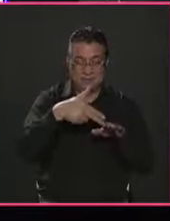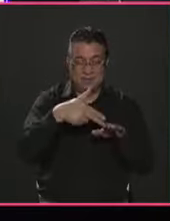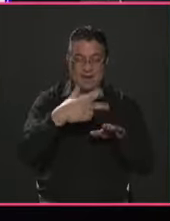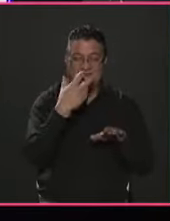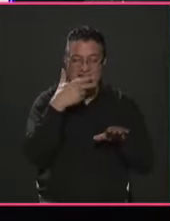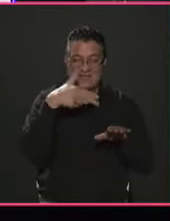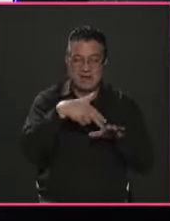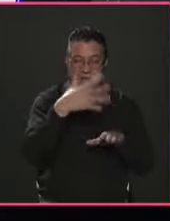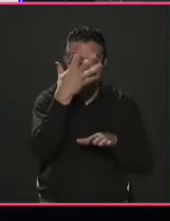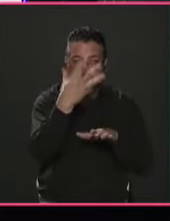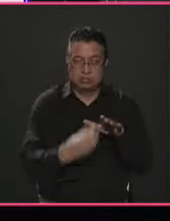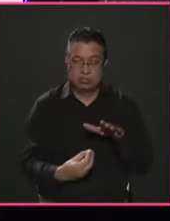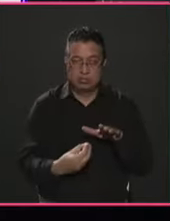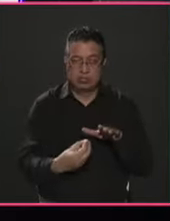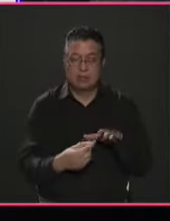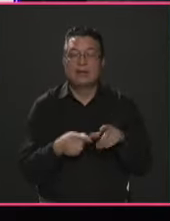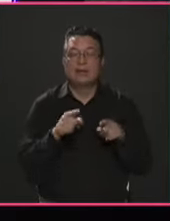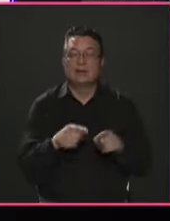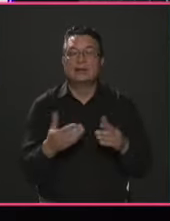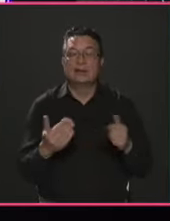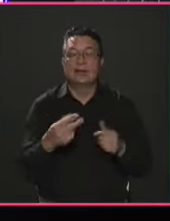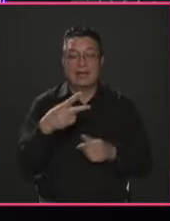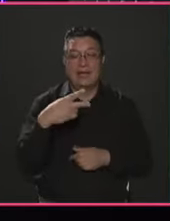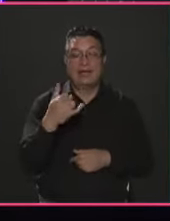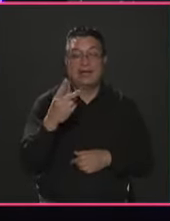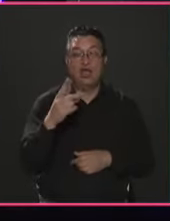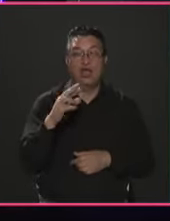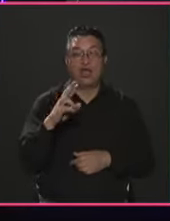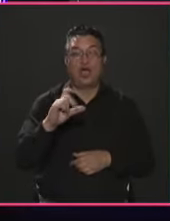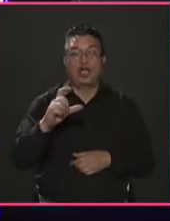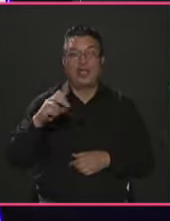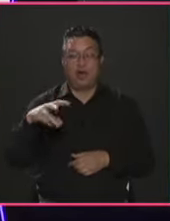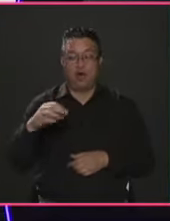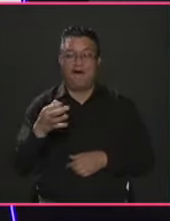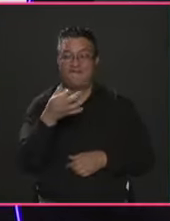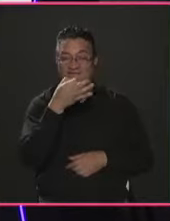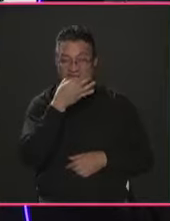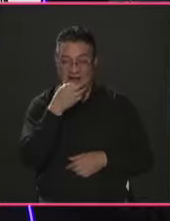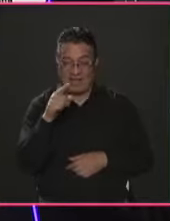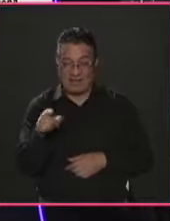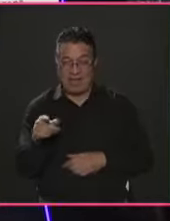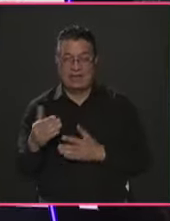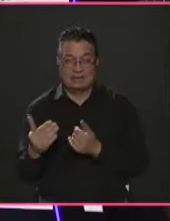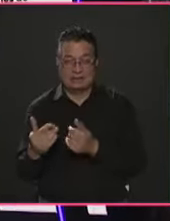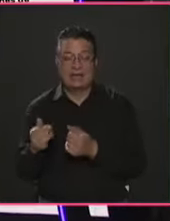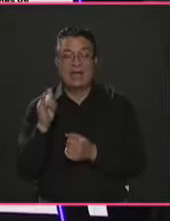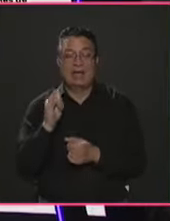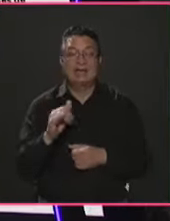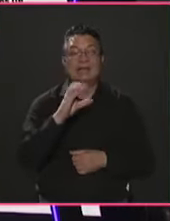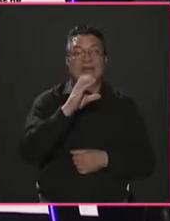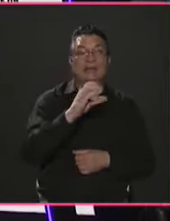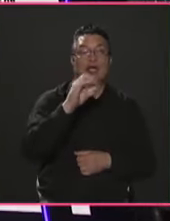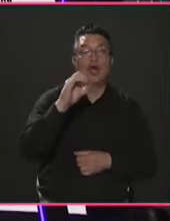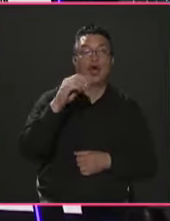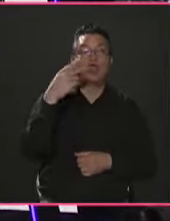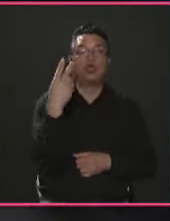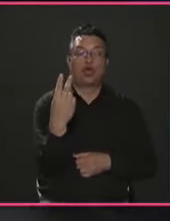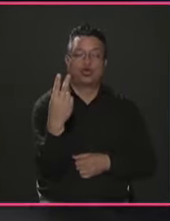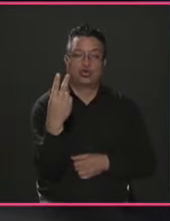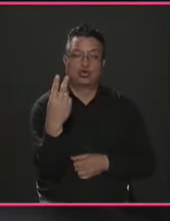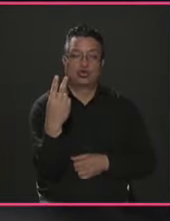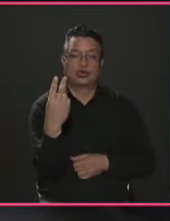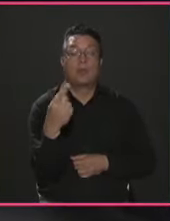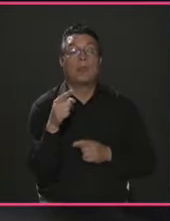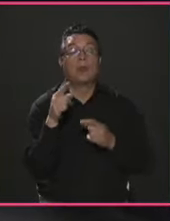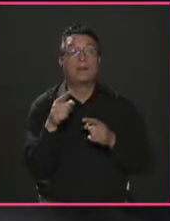gasolina qué requiere eso hidrógeno verde que se hace con energías renovables y CO2 y